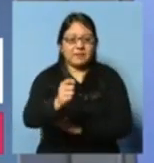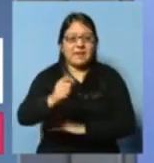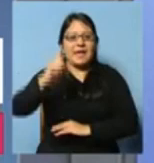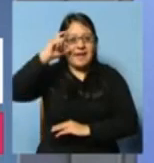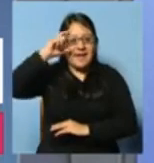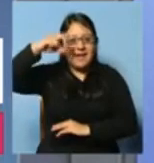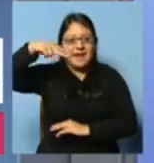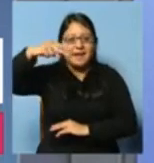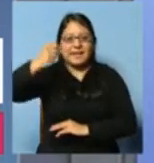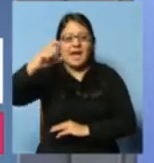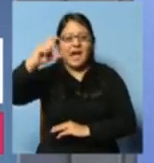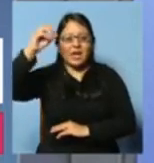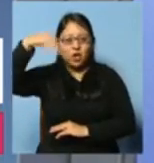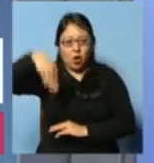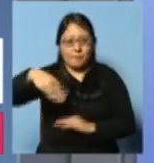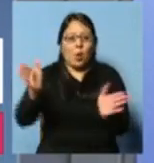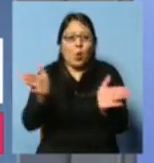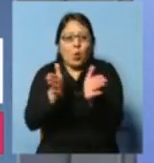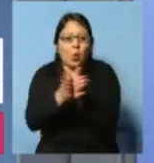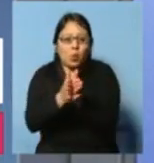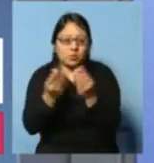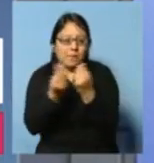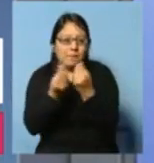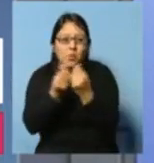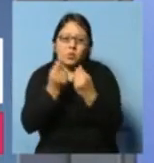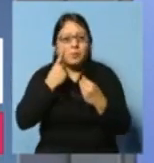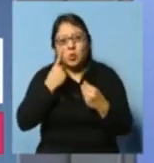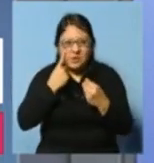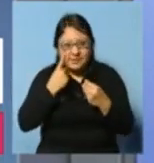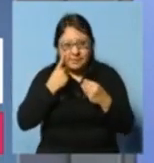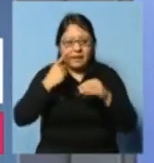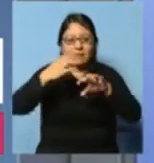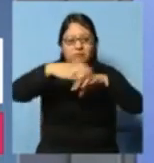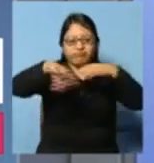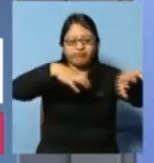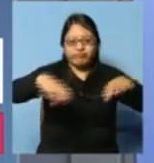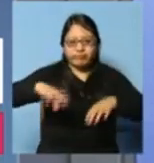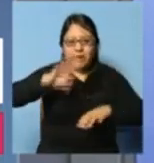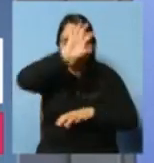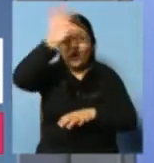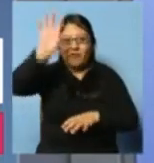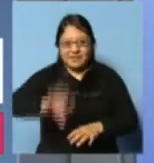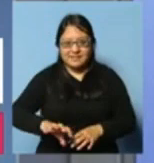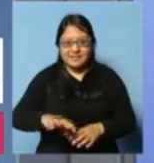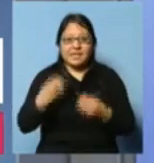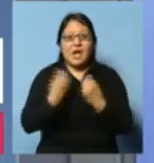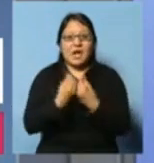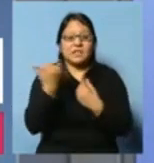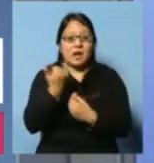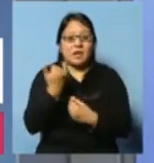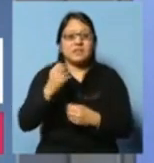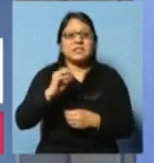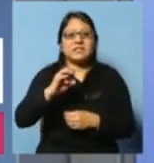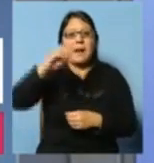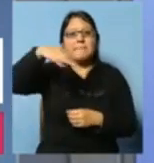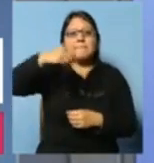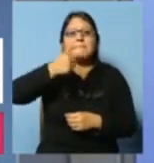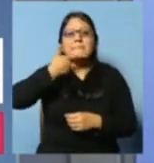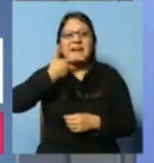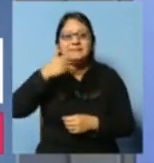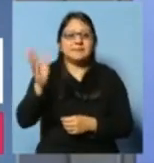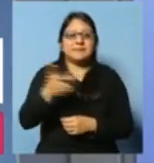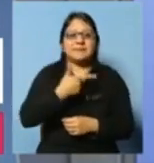conjunto con varios municipios de nuestro país hemos desarrollado una plataforma que se llama más simple